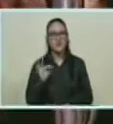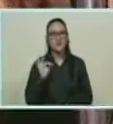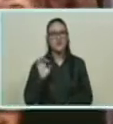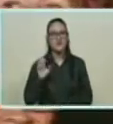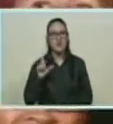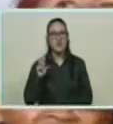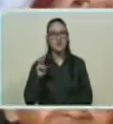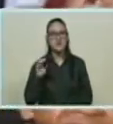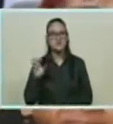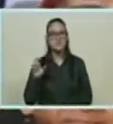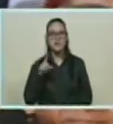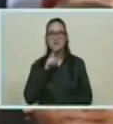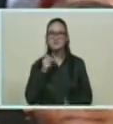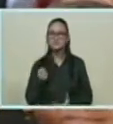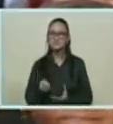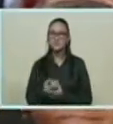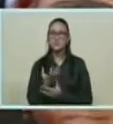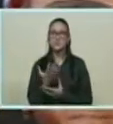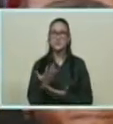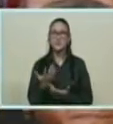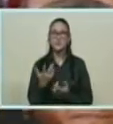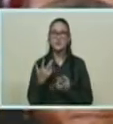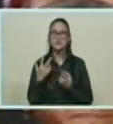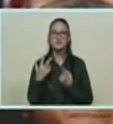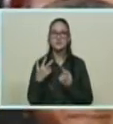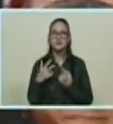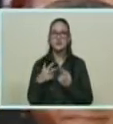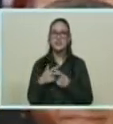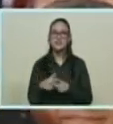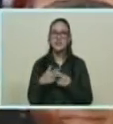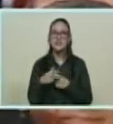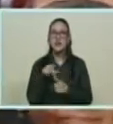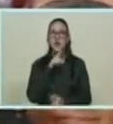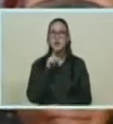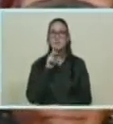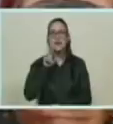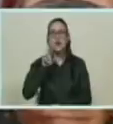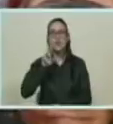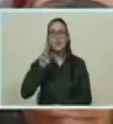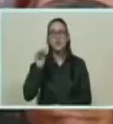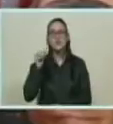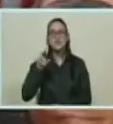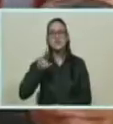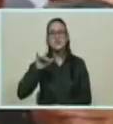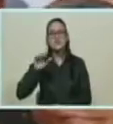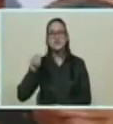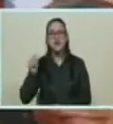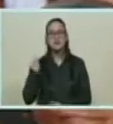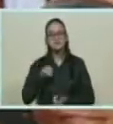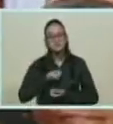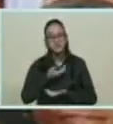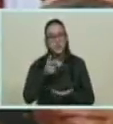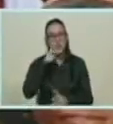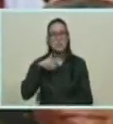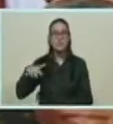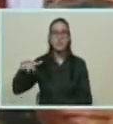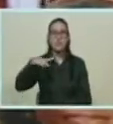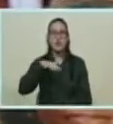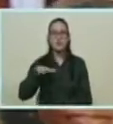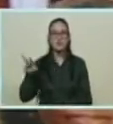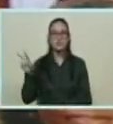uno de nuestros creadores en el taller Urquía Marú, queremos expresarle al pueblo de Venezuela